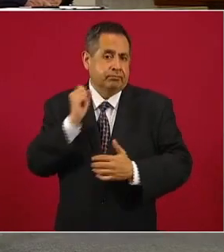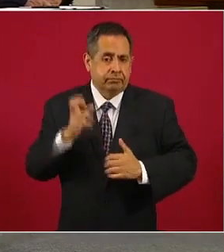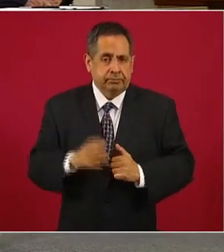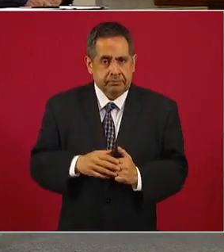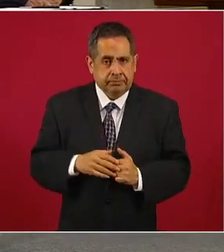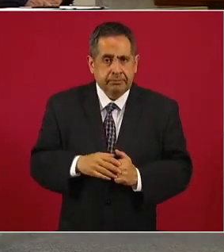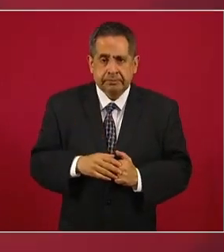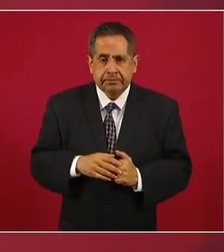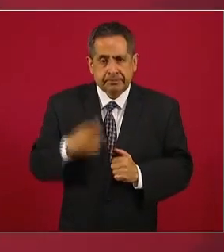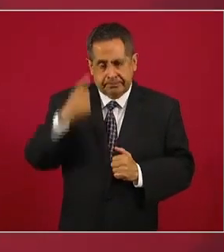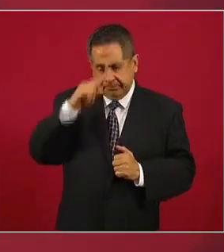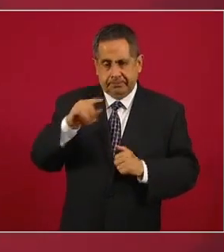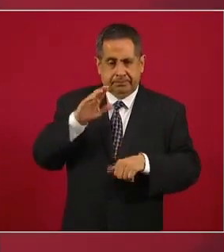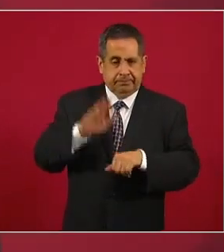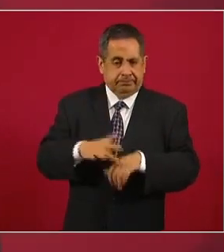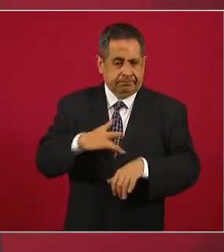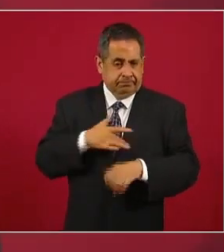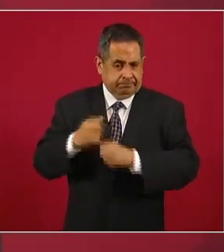para tener más